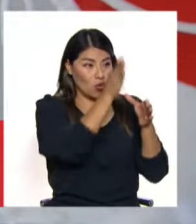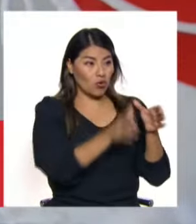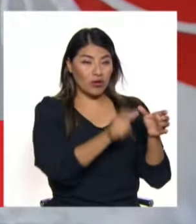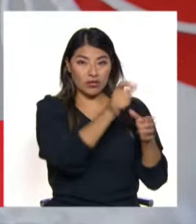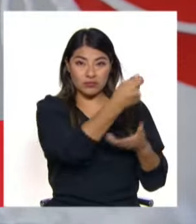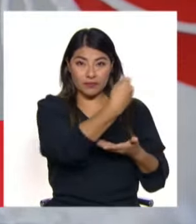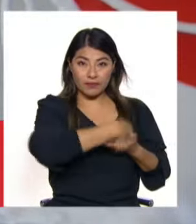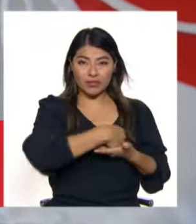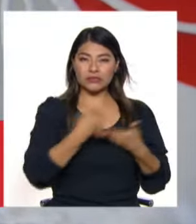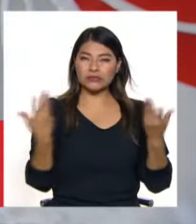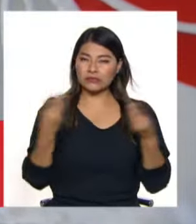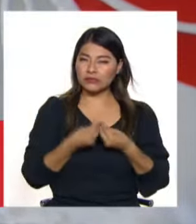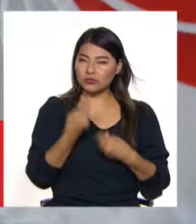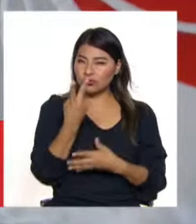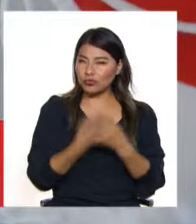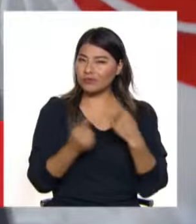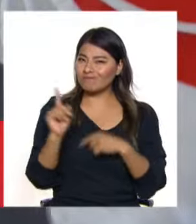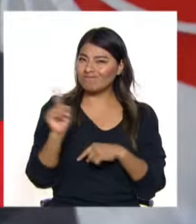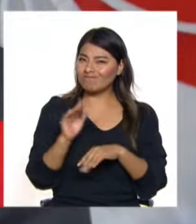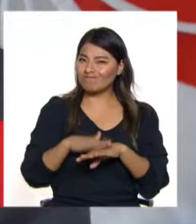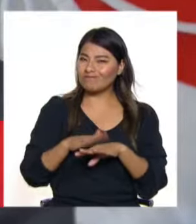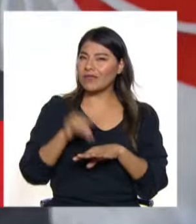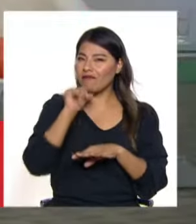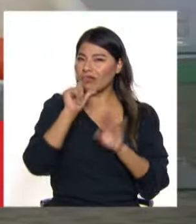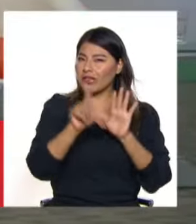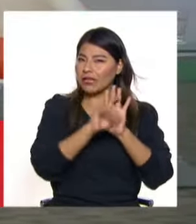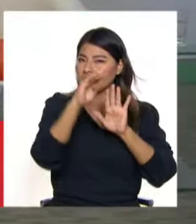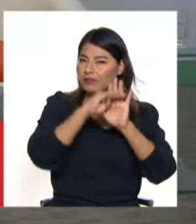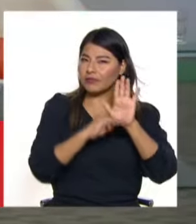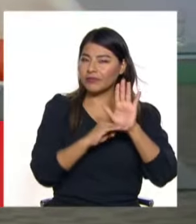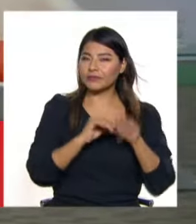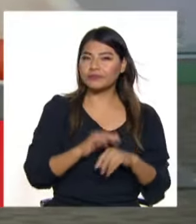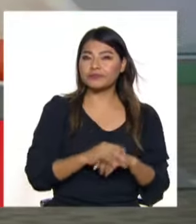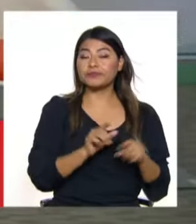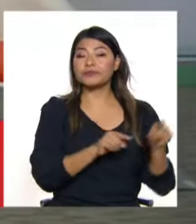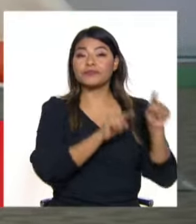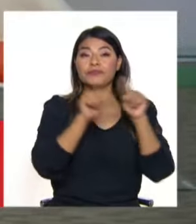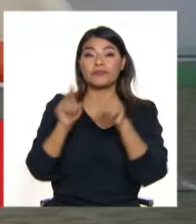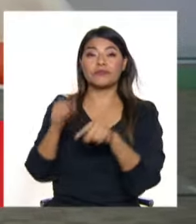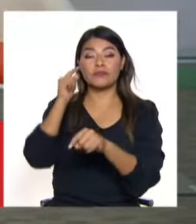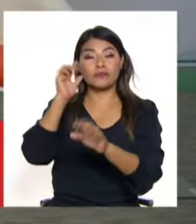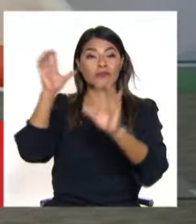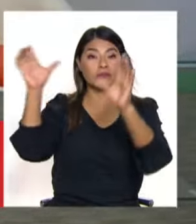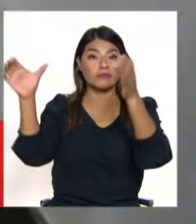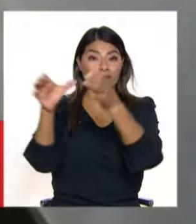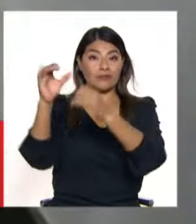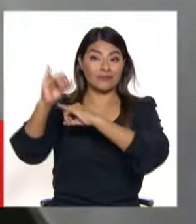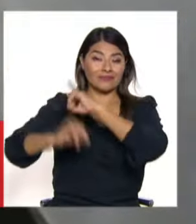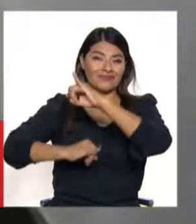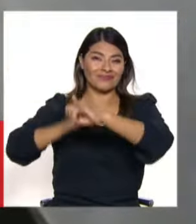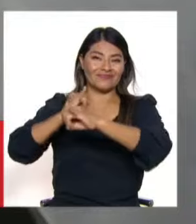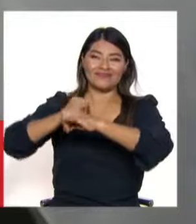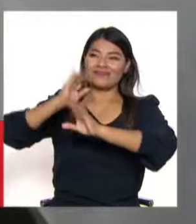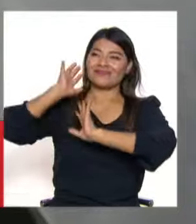cumplirse. El ministro de Trabajo brindó estas declaraciones tras liderar un encuentro internacional para